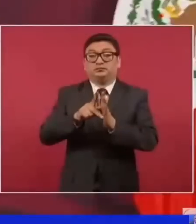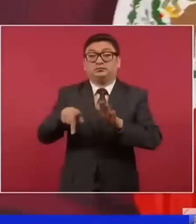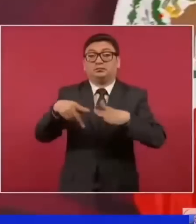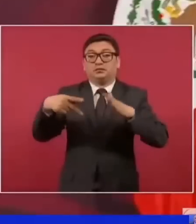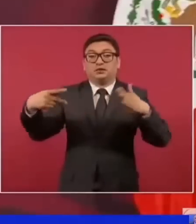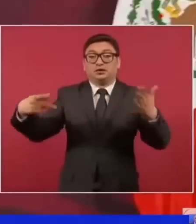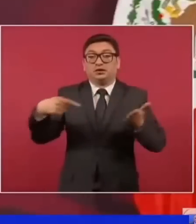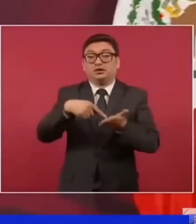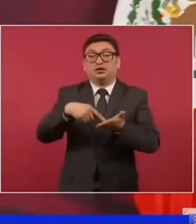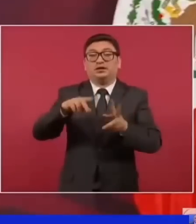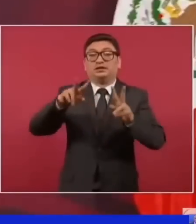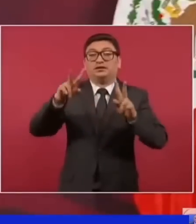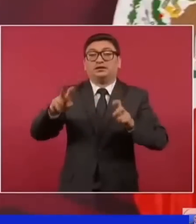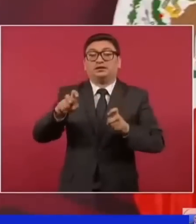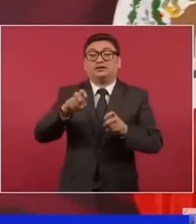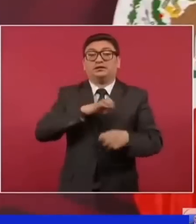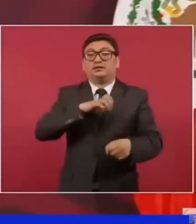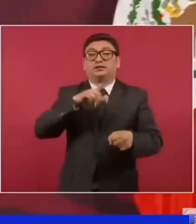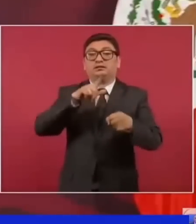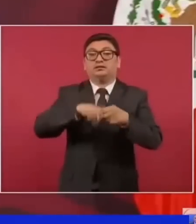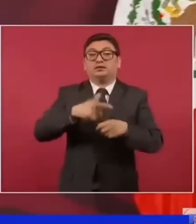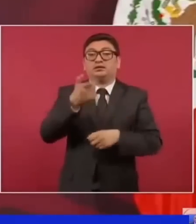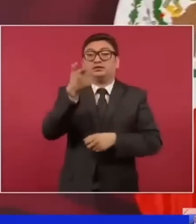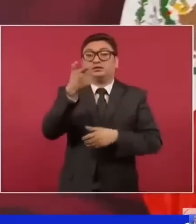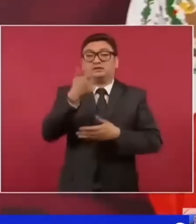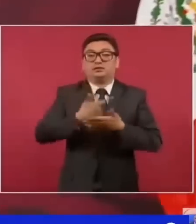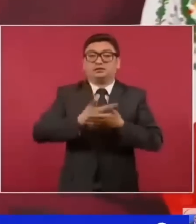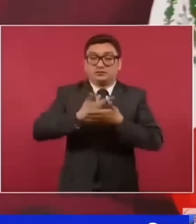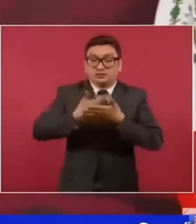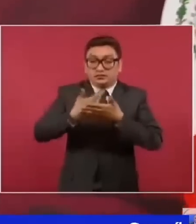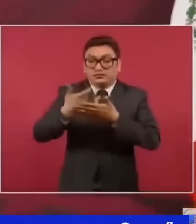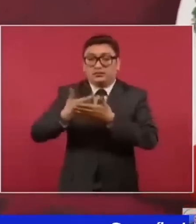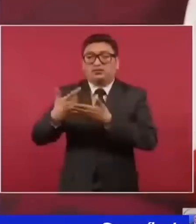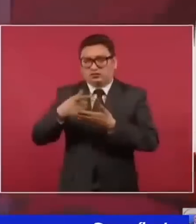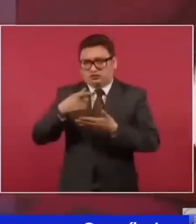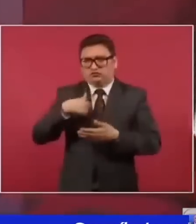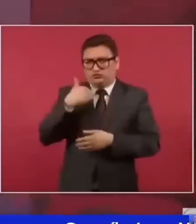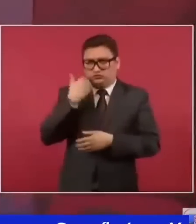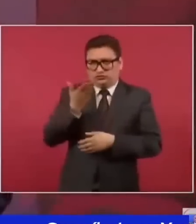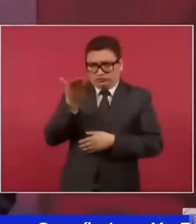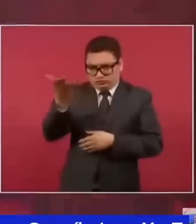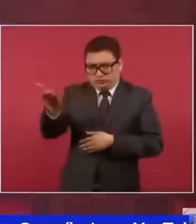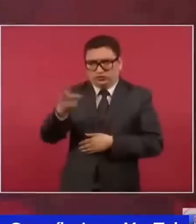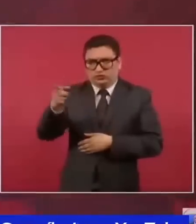finanzas, les pediría yo que hicieran un análisis